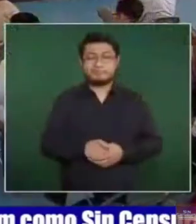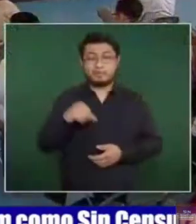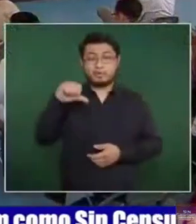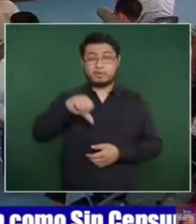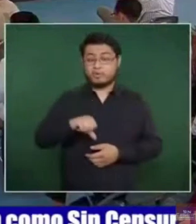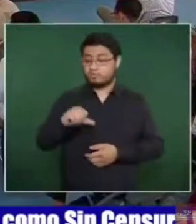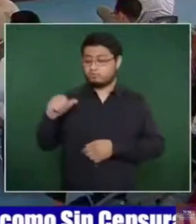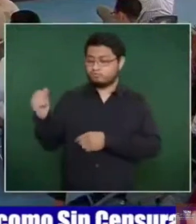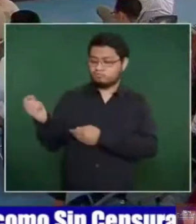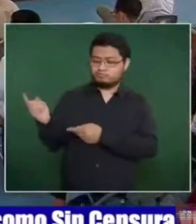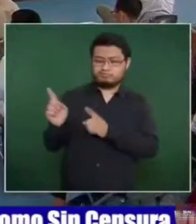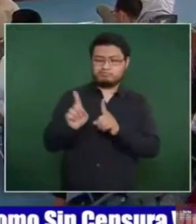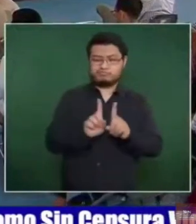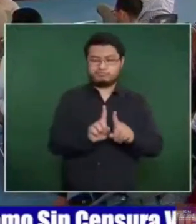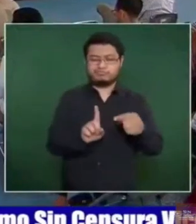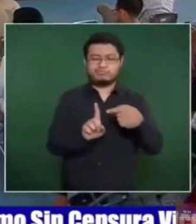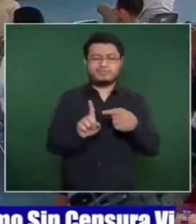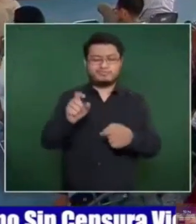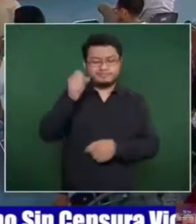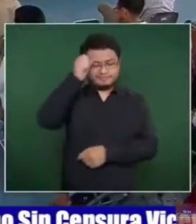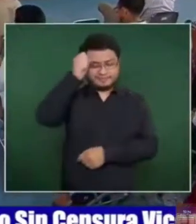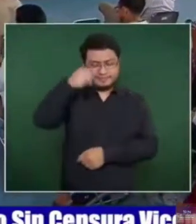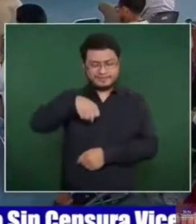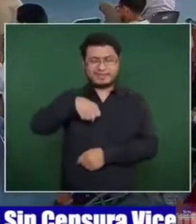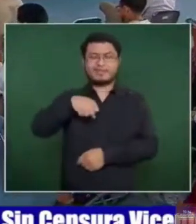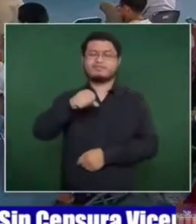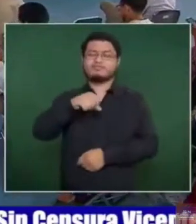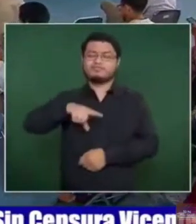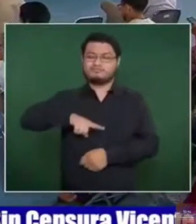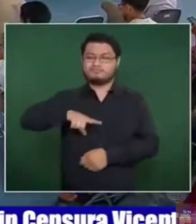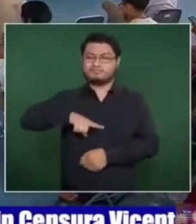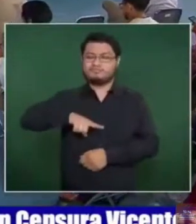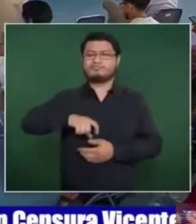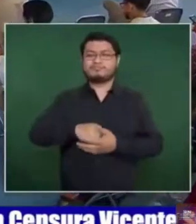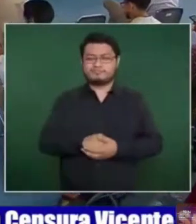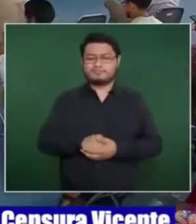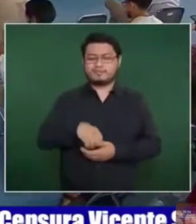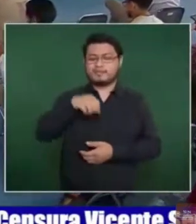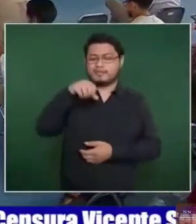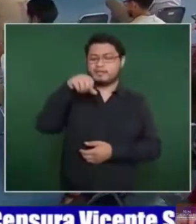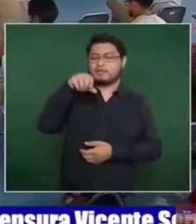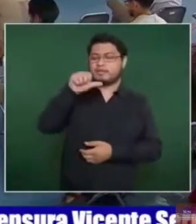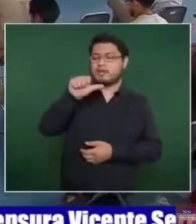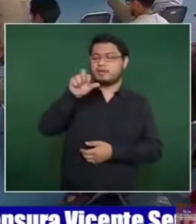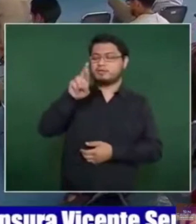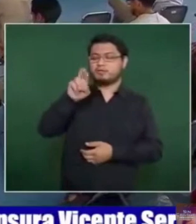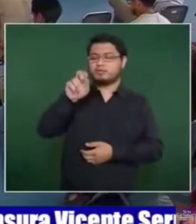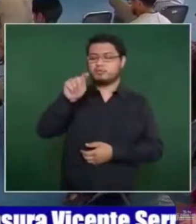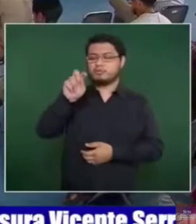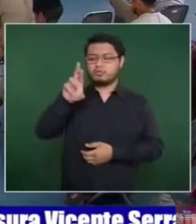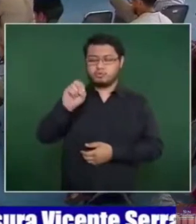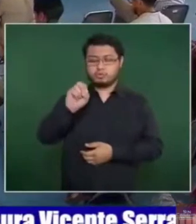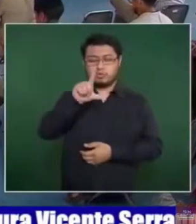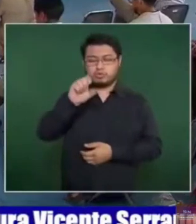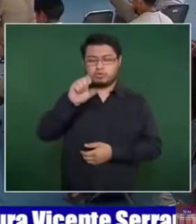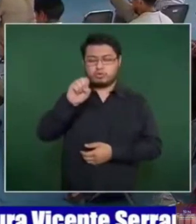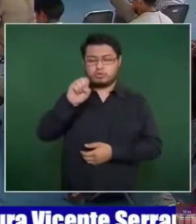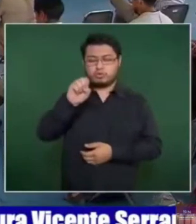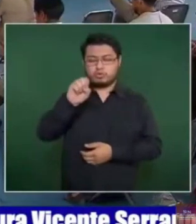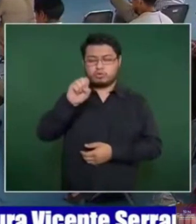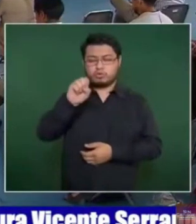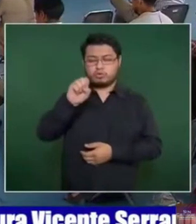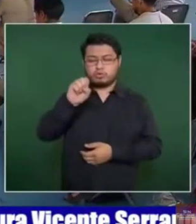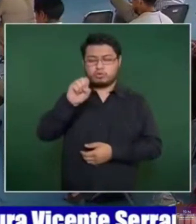lo confirma, que estos organizadores de la marcha son unos cretinazos, que son hipócritas, que son